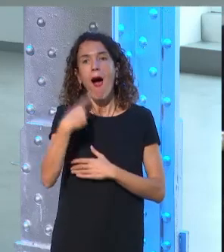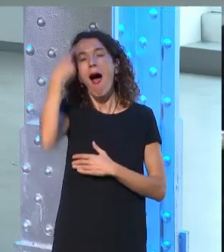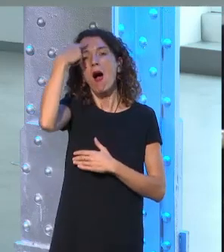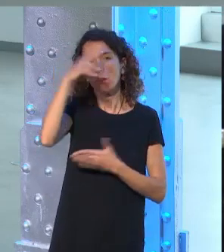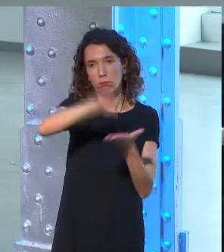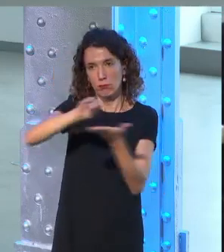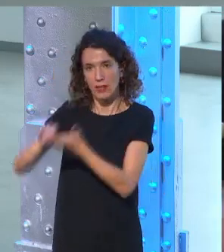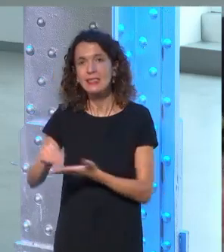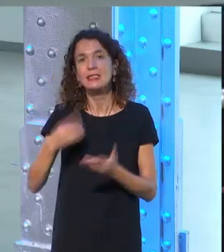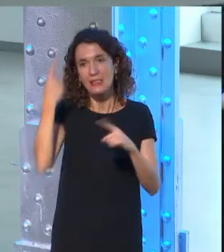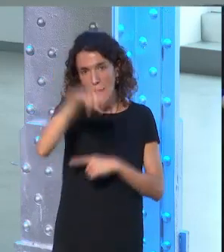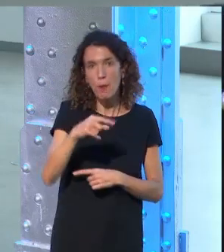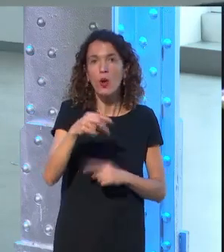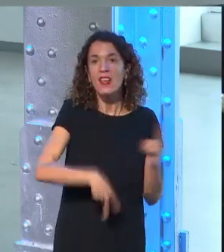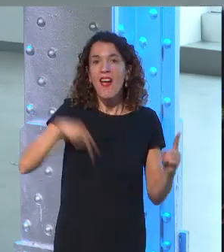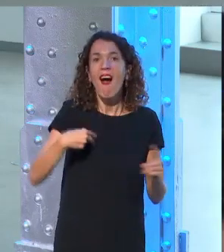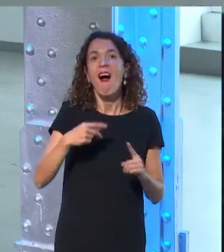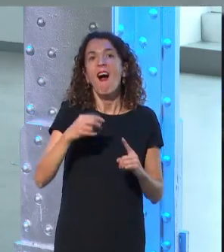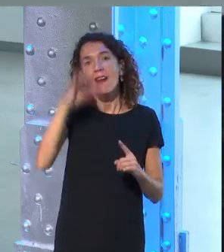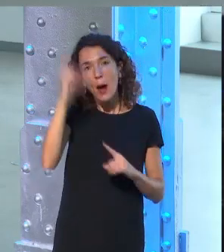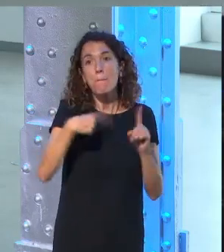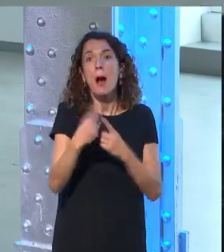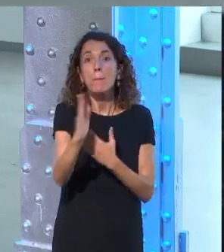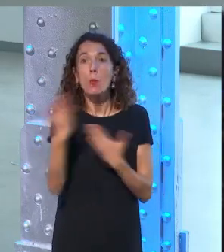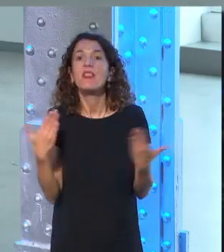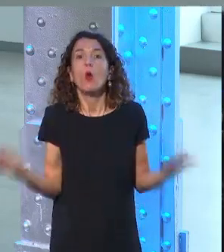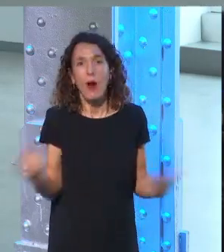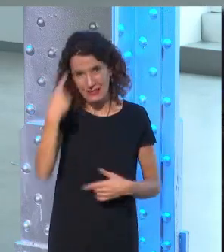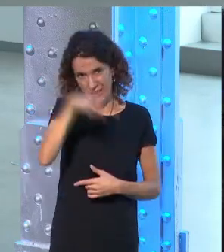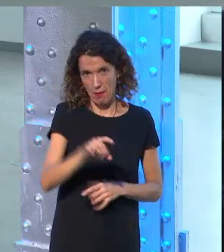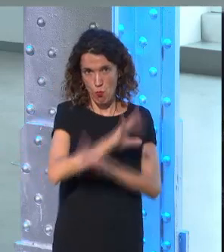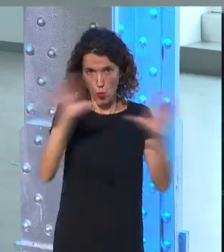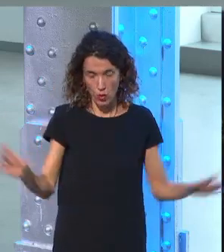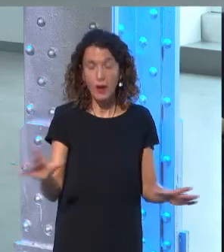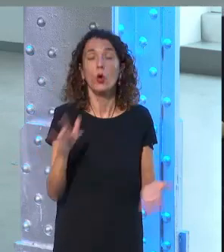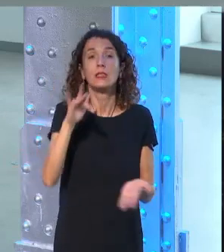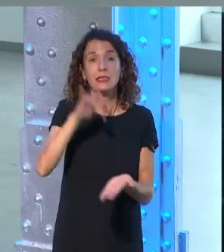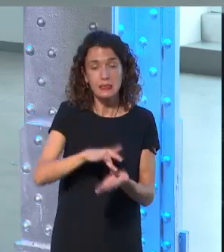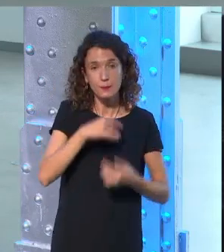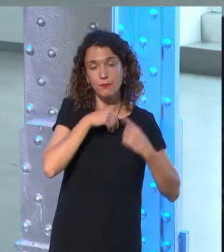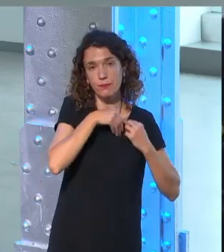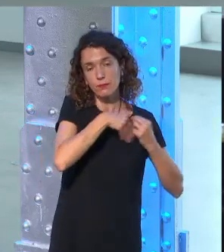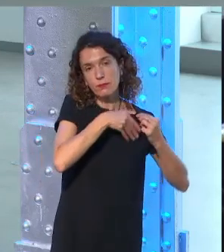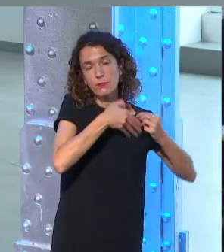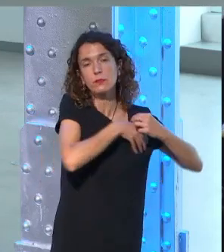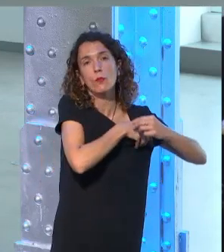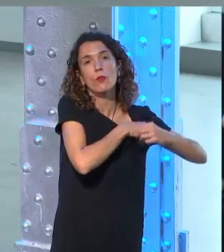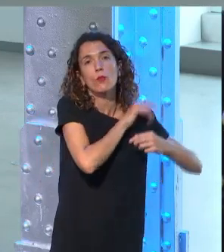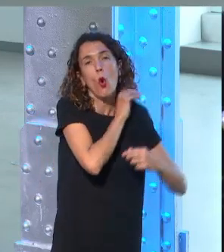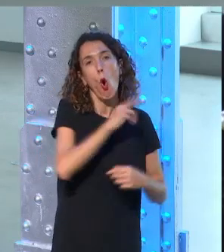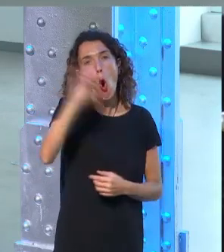cuál es la preocupación general y las propuestas que se nos hacen llegar. En ese sentido, otro